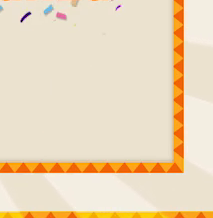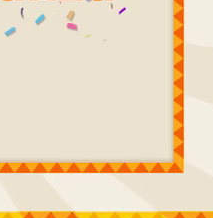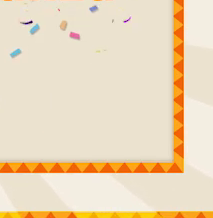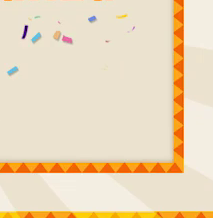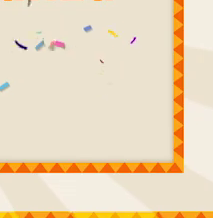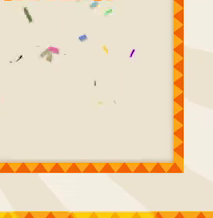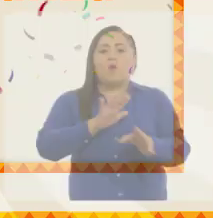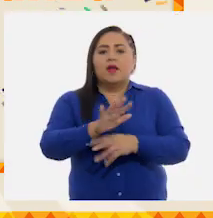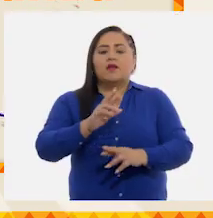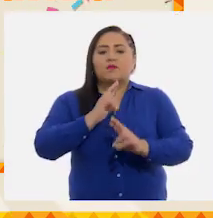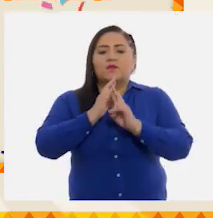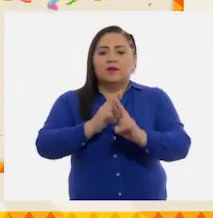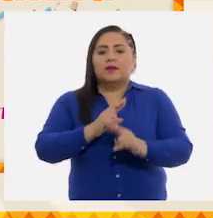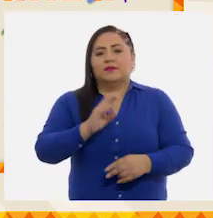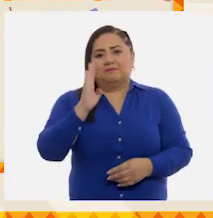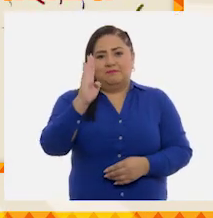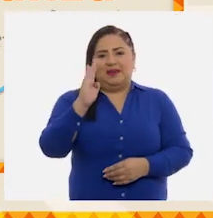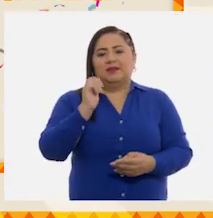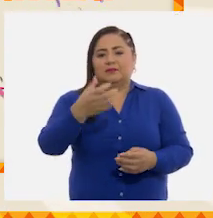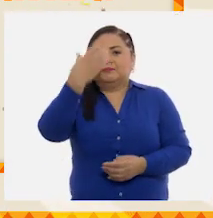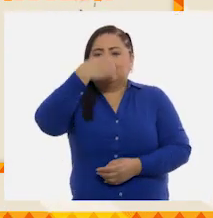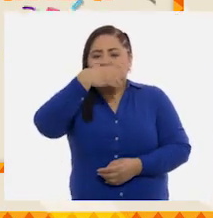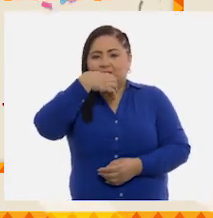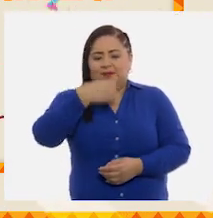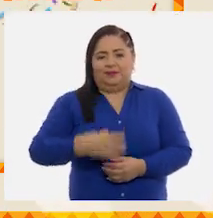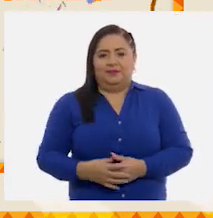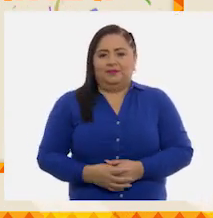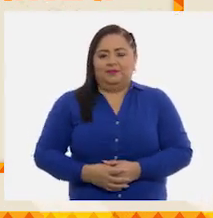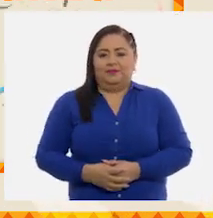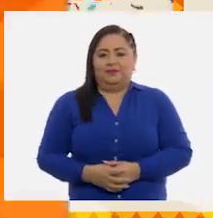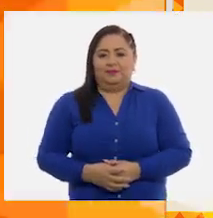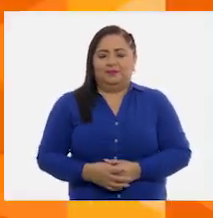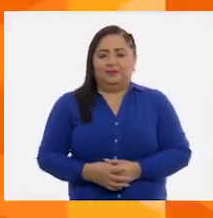La respuesta es B. Venustiano Carranza.